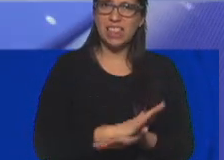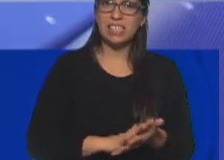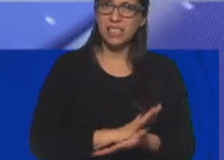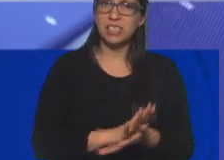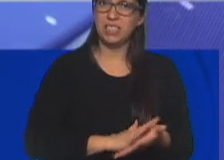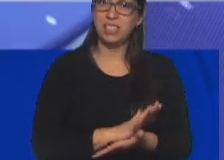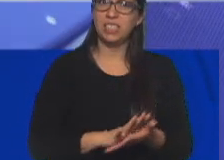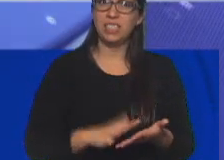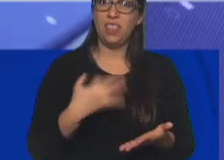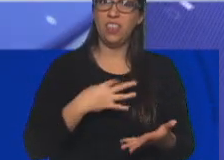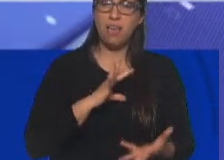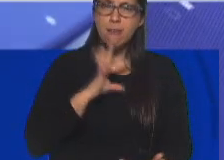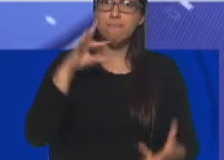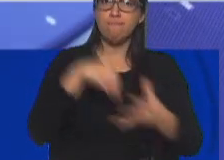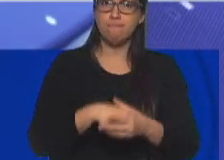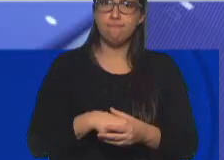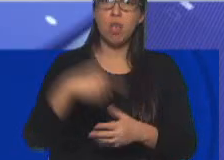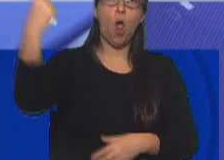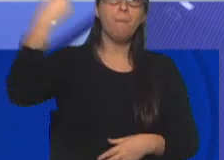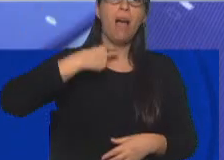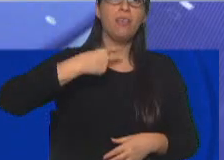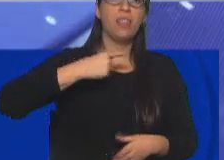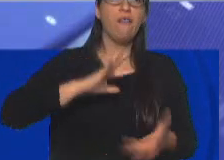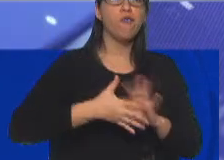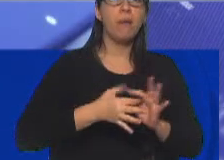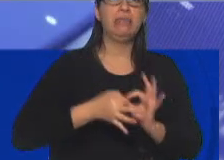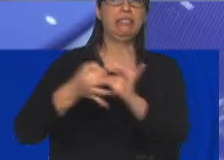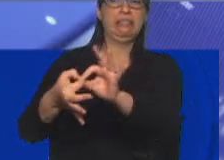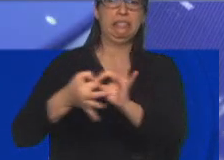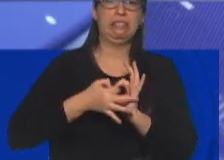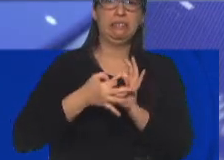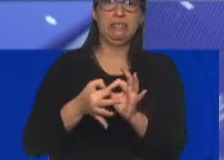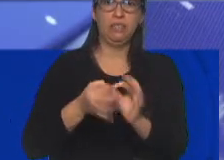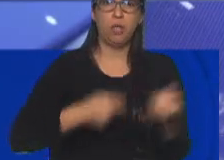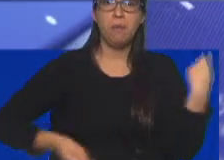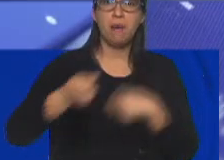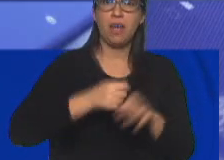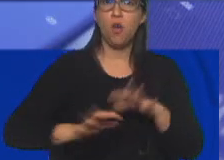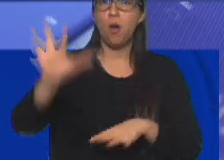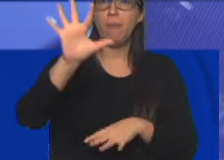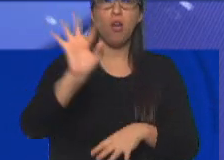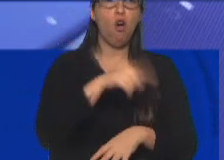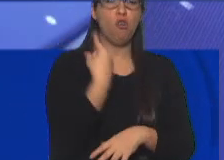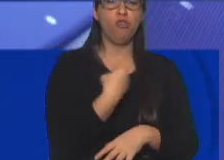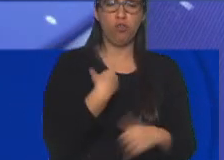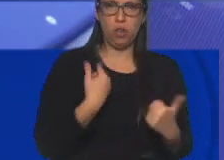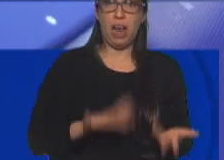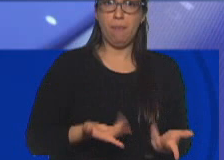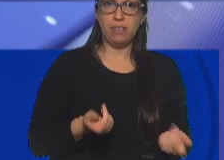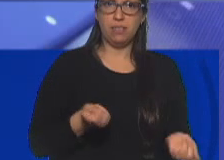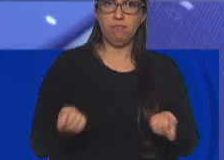sobre, bueno, nos definen cuál es nuestra posición dependiente respecto del mercado europeo o tenemos capacidad